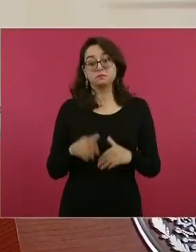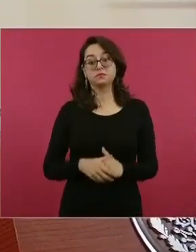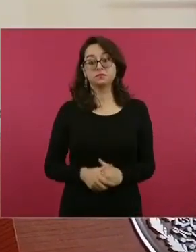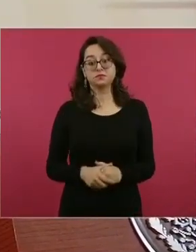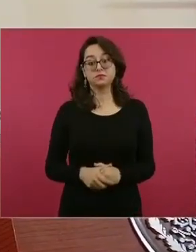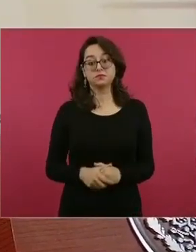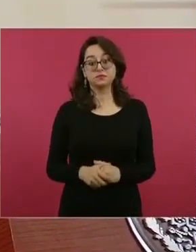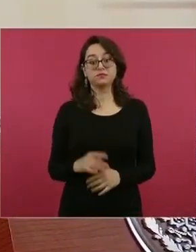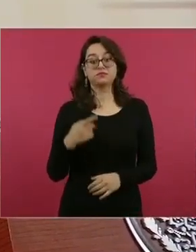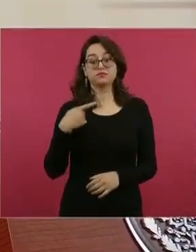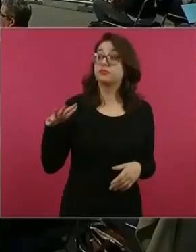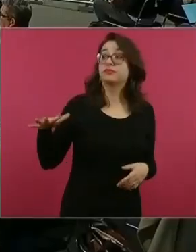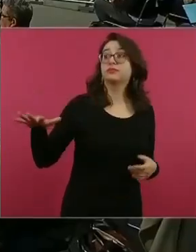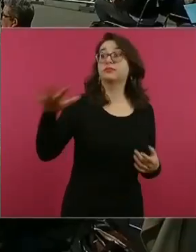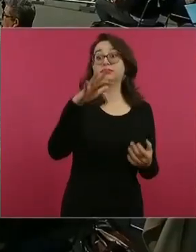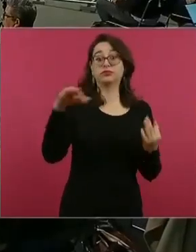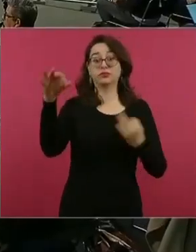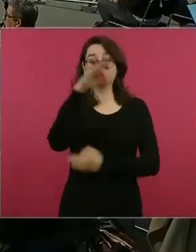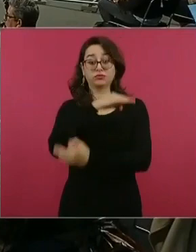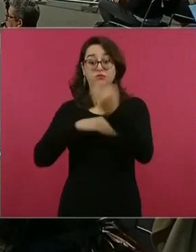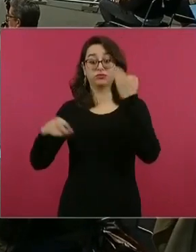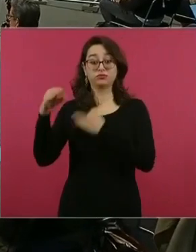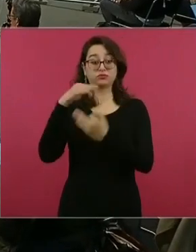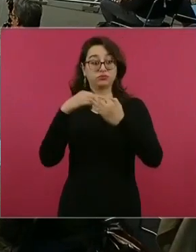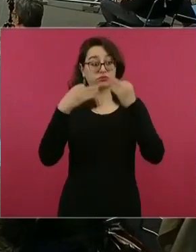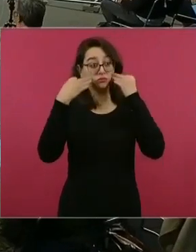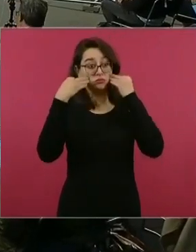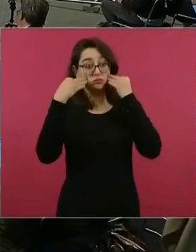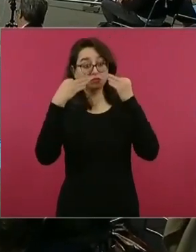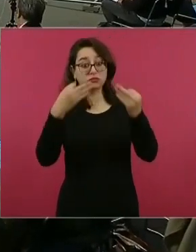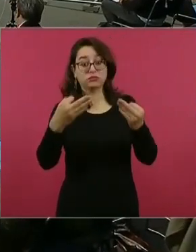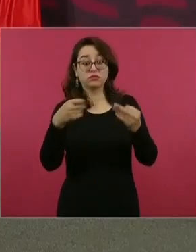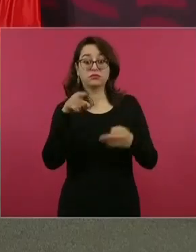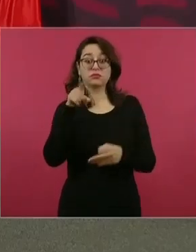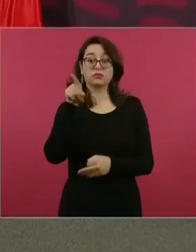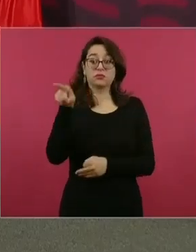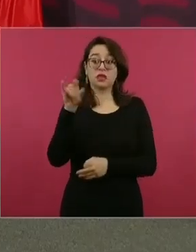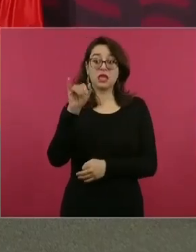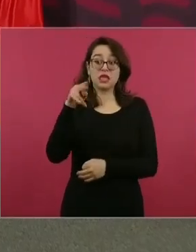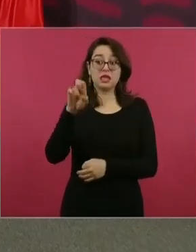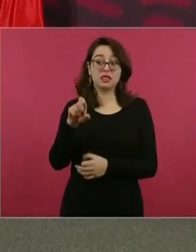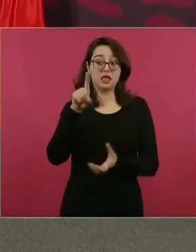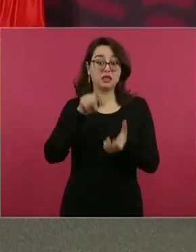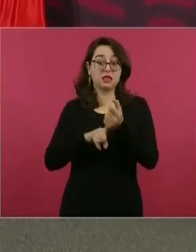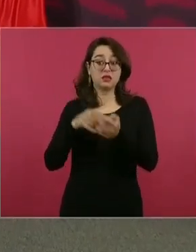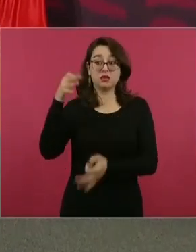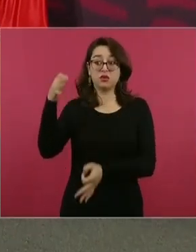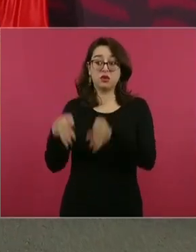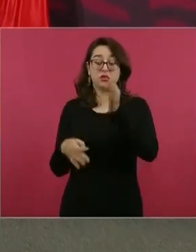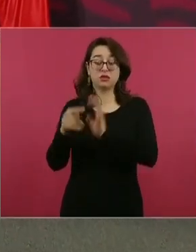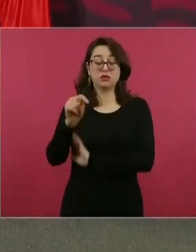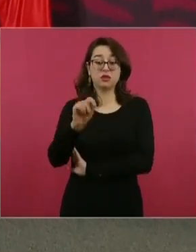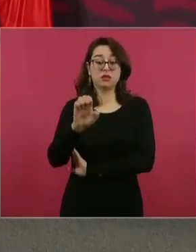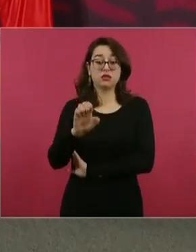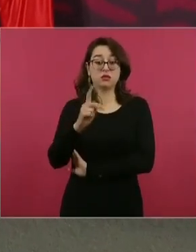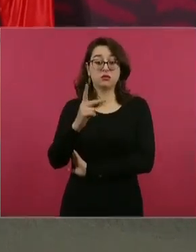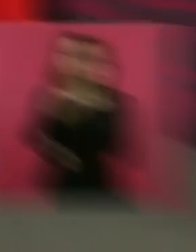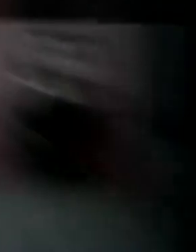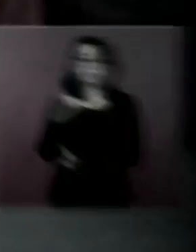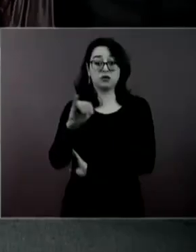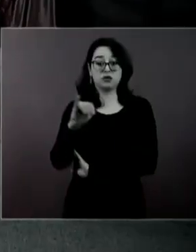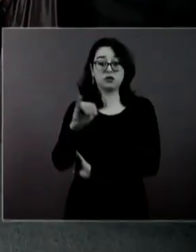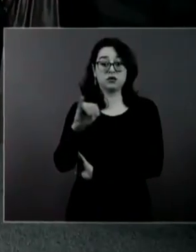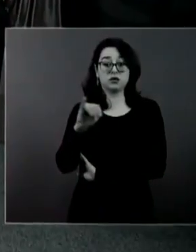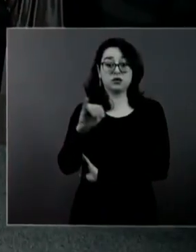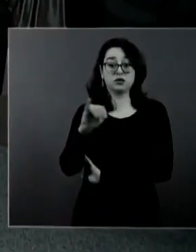en evidencia de que ese tribunal está vendido o alquilado.